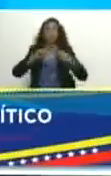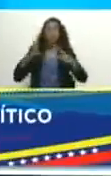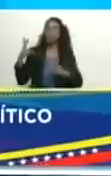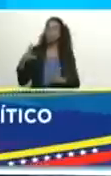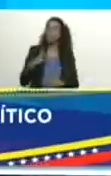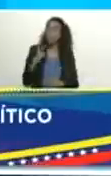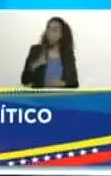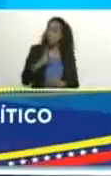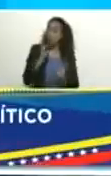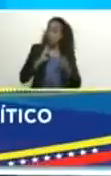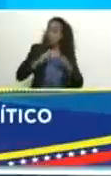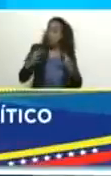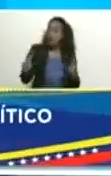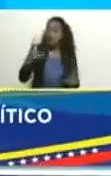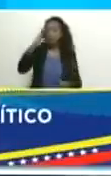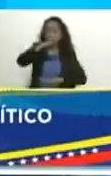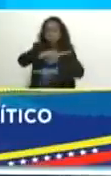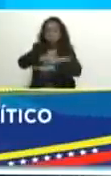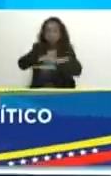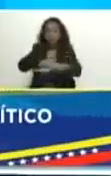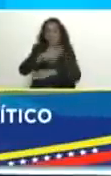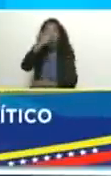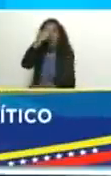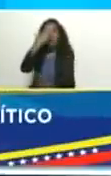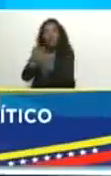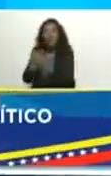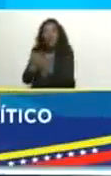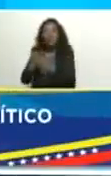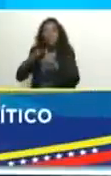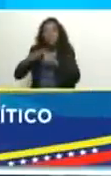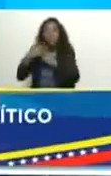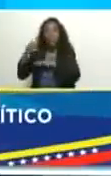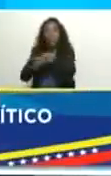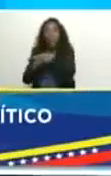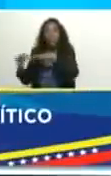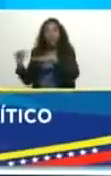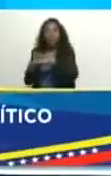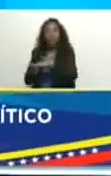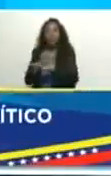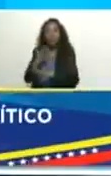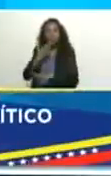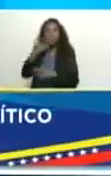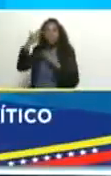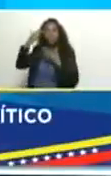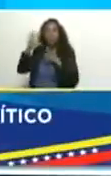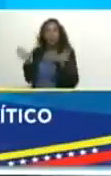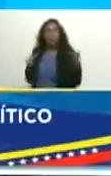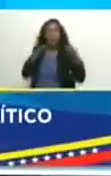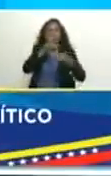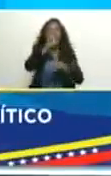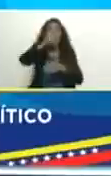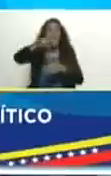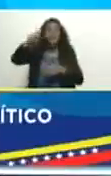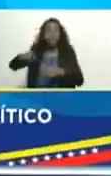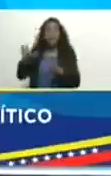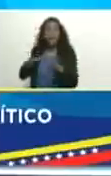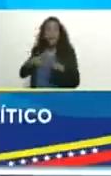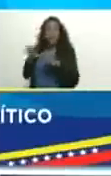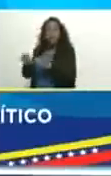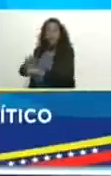revolución bolivariana. Pero ahorita estamos enfrente a un gobierno secuestrado por una transnacional petrolera que